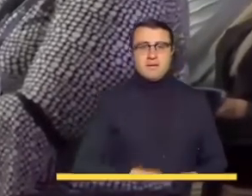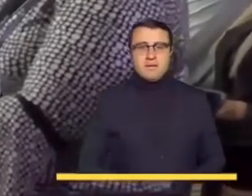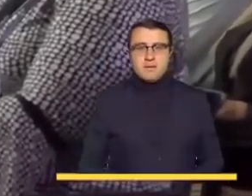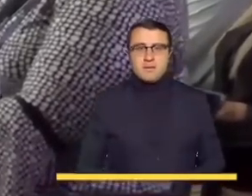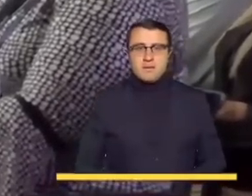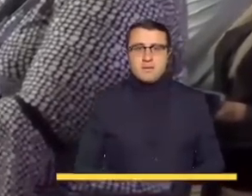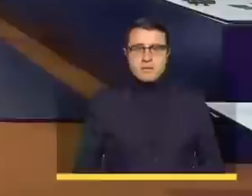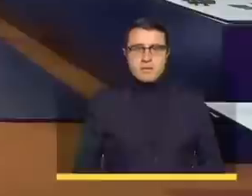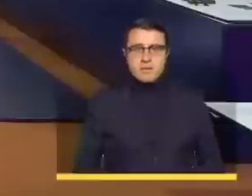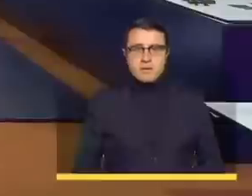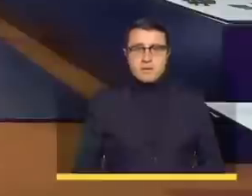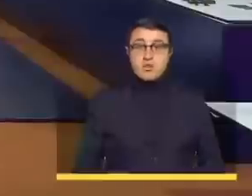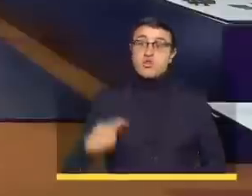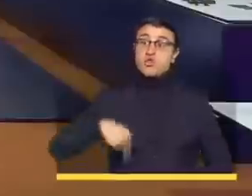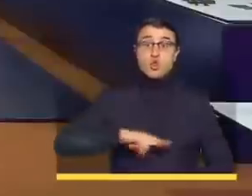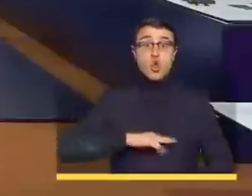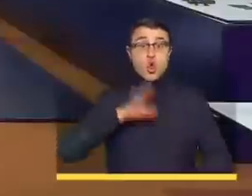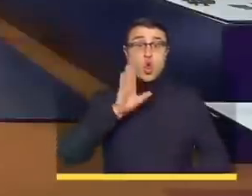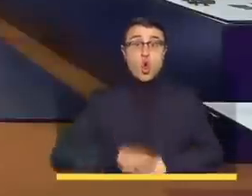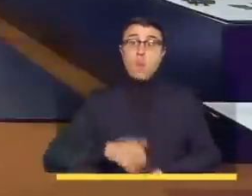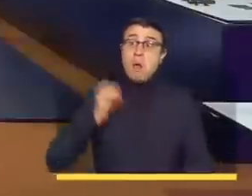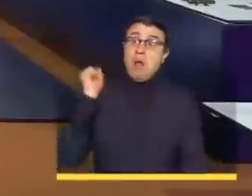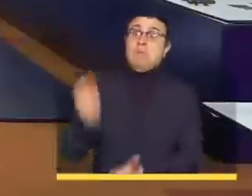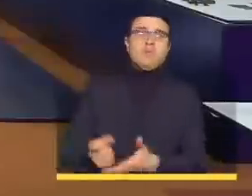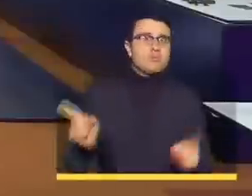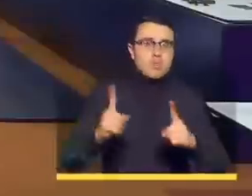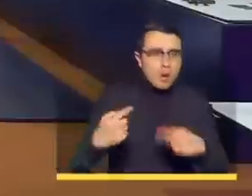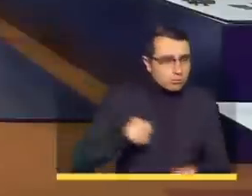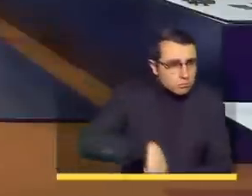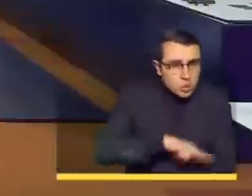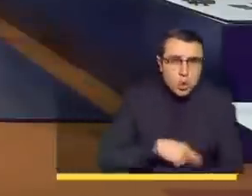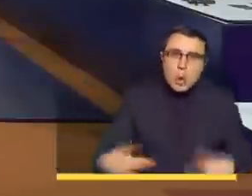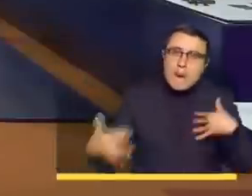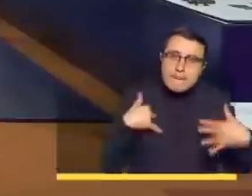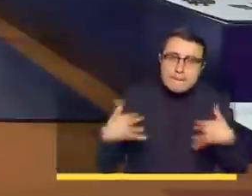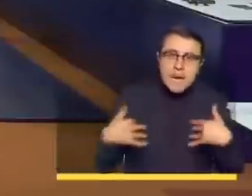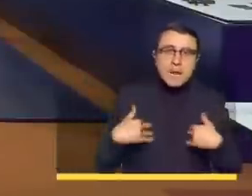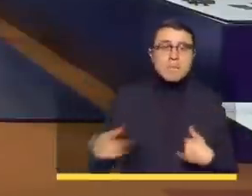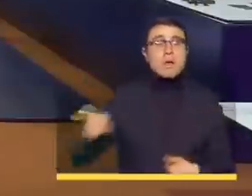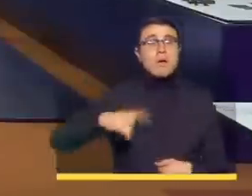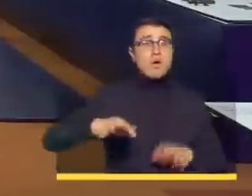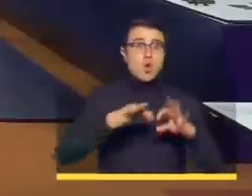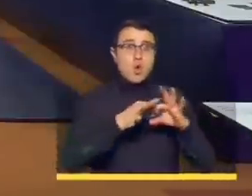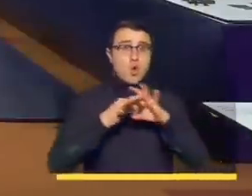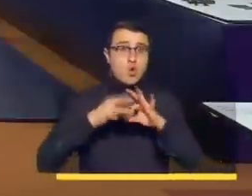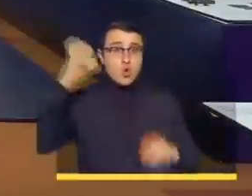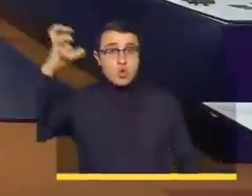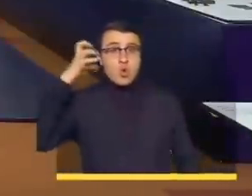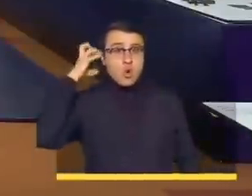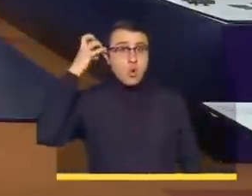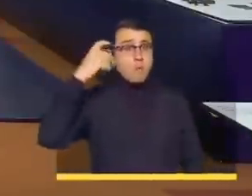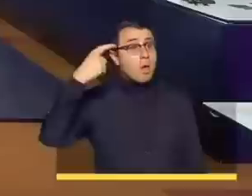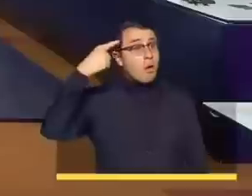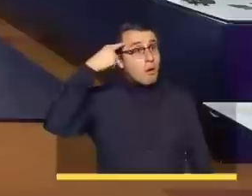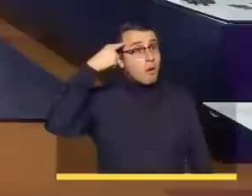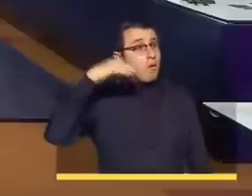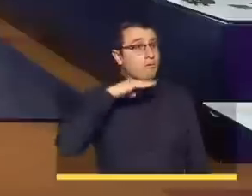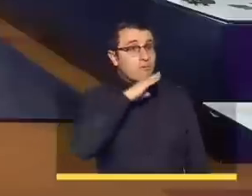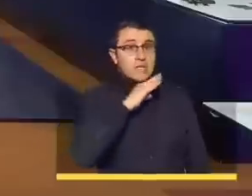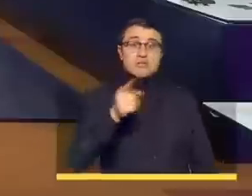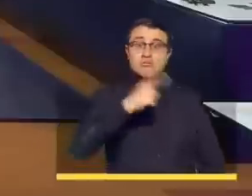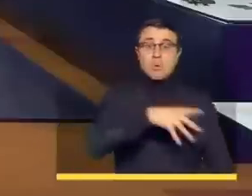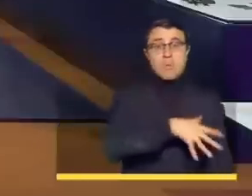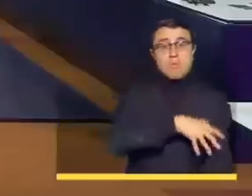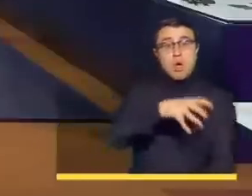La víctima, no la victimaria. Y están engañados los de la Unión Europea y están engañados los centros de